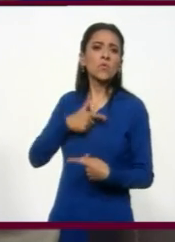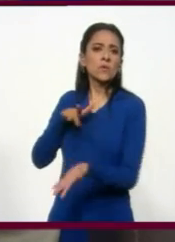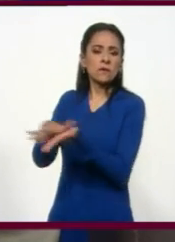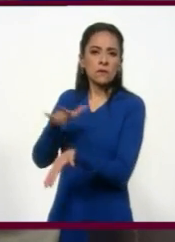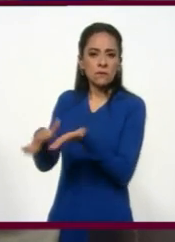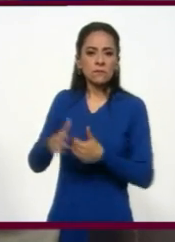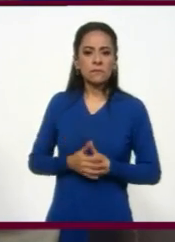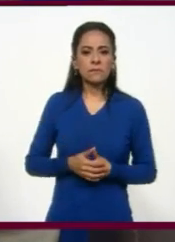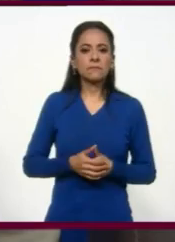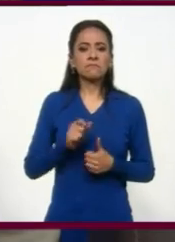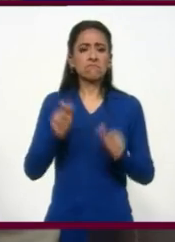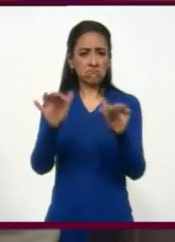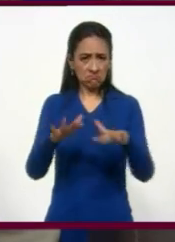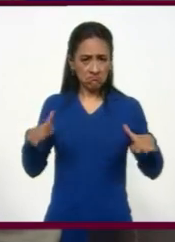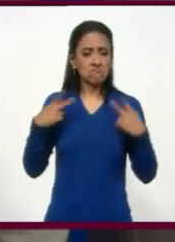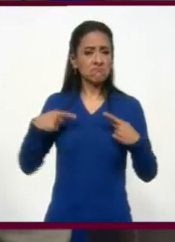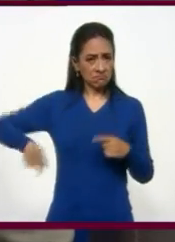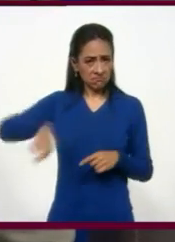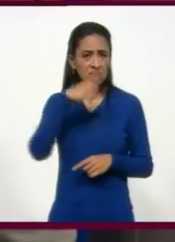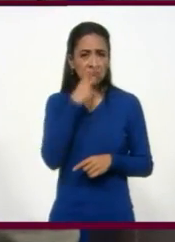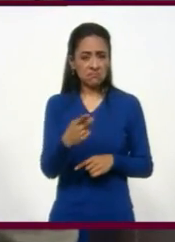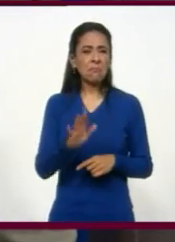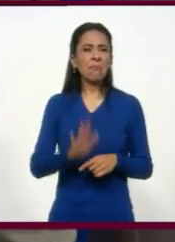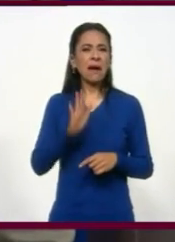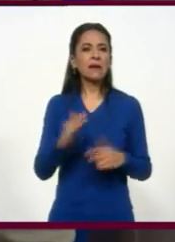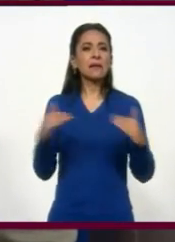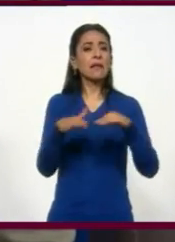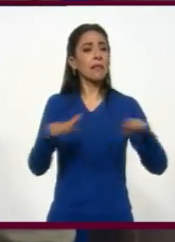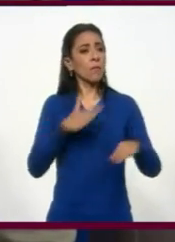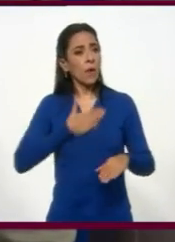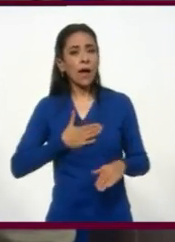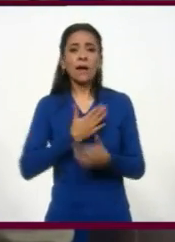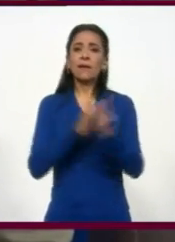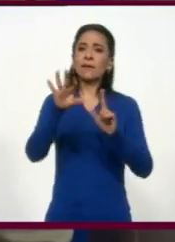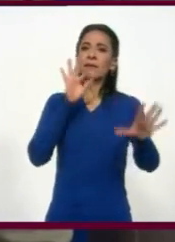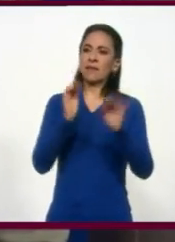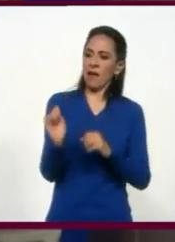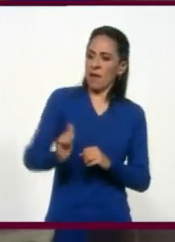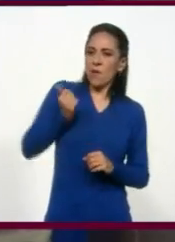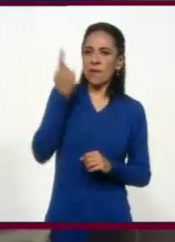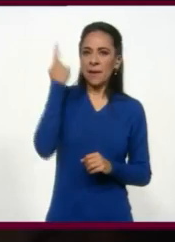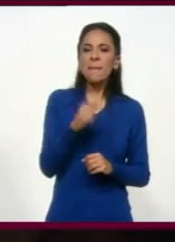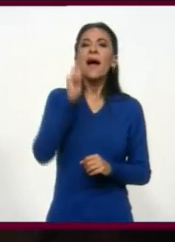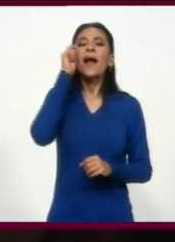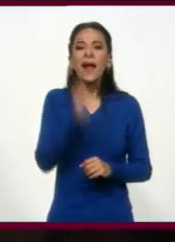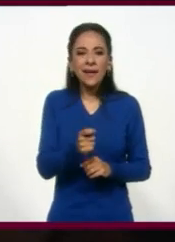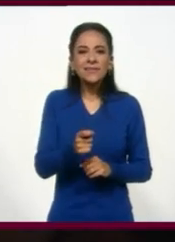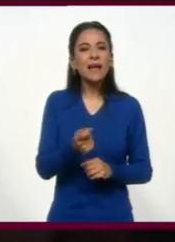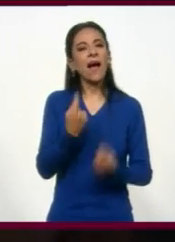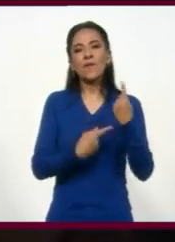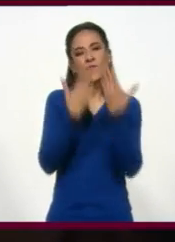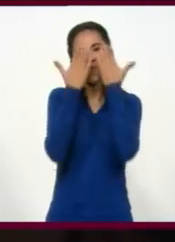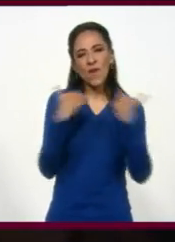dicen abiertamente en público que están aprovechando la democracia para lograr sus fines antidemocráticos obra